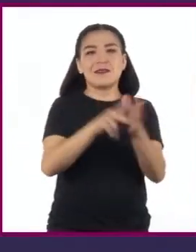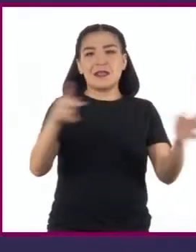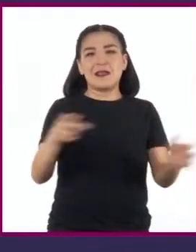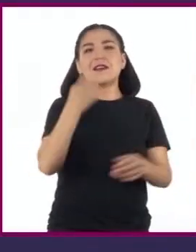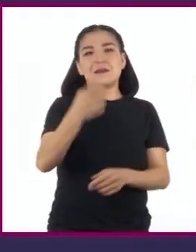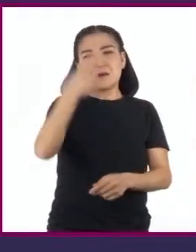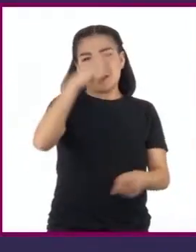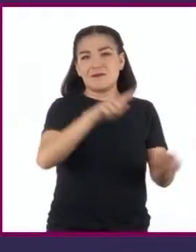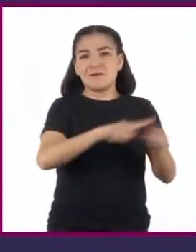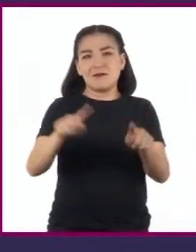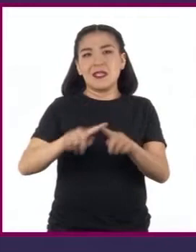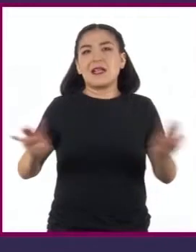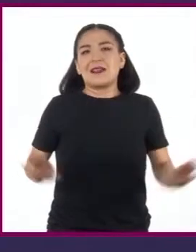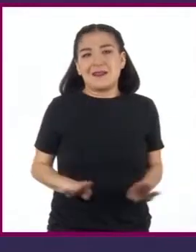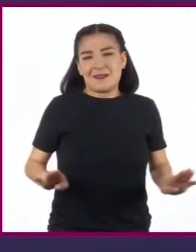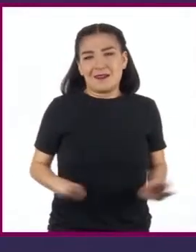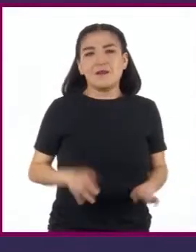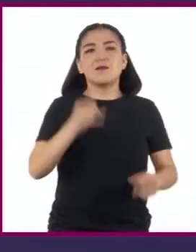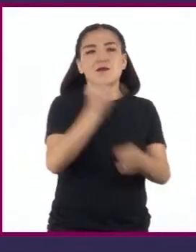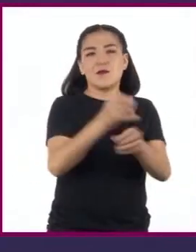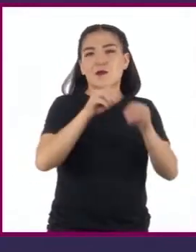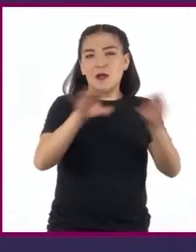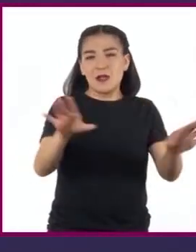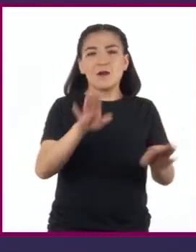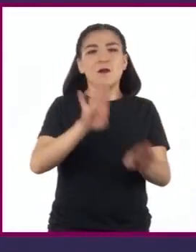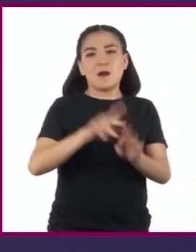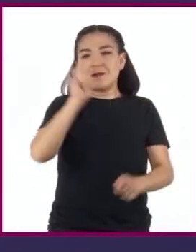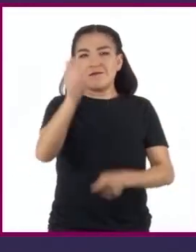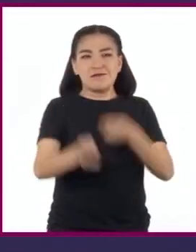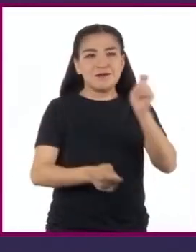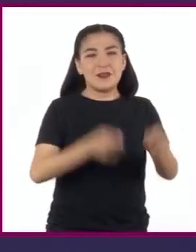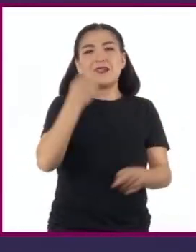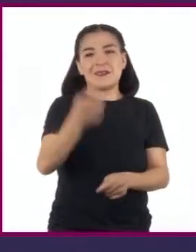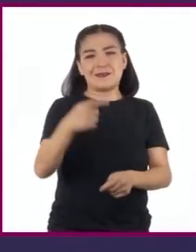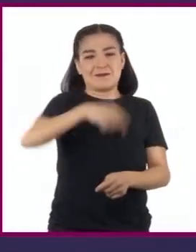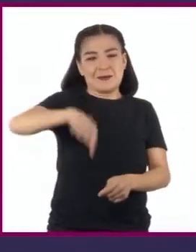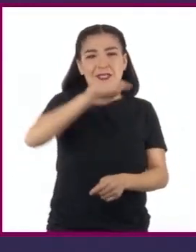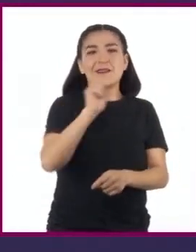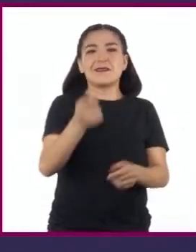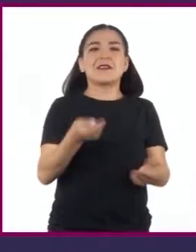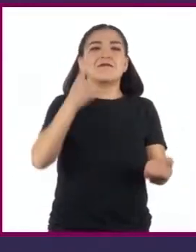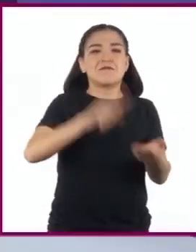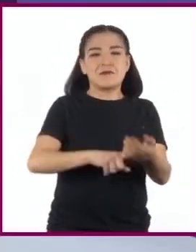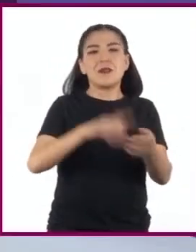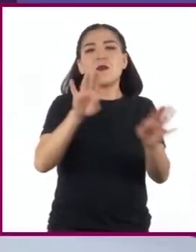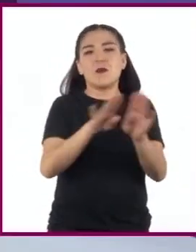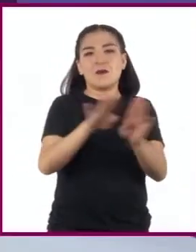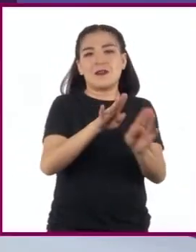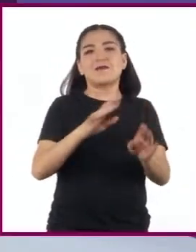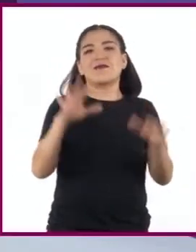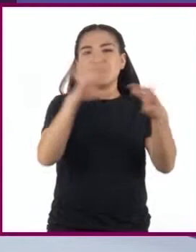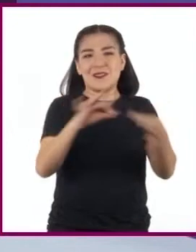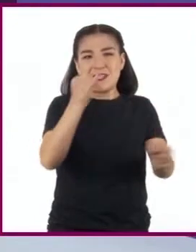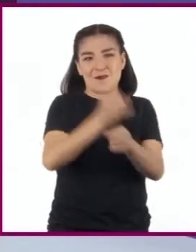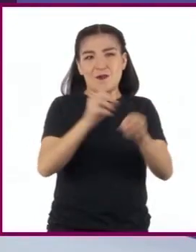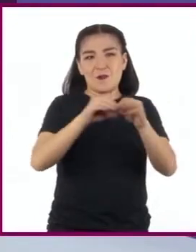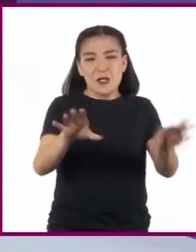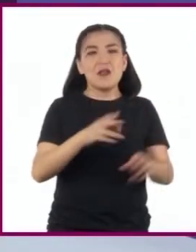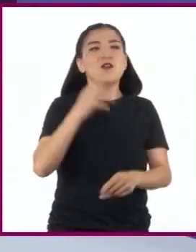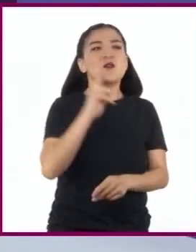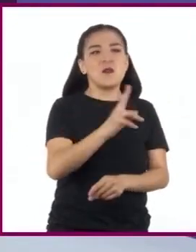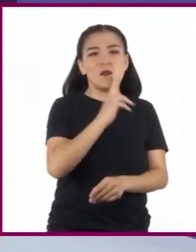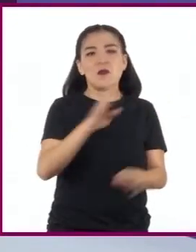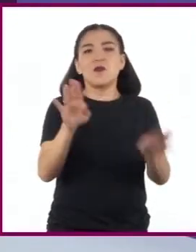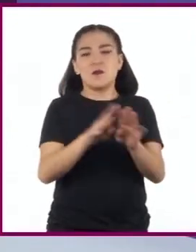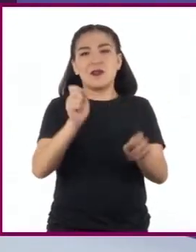entre sí por el carácter informativo, interpretativo o híbrido de sus contenidos. Informativos, noticia o